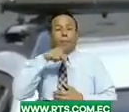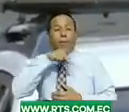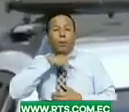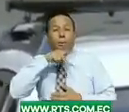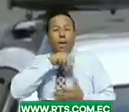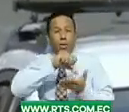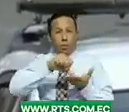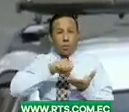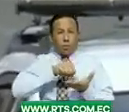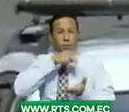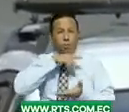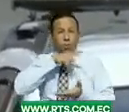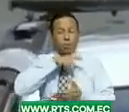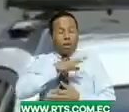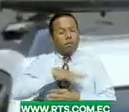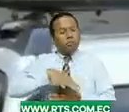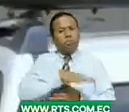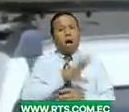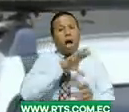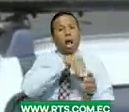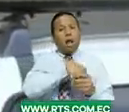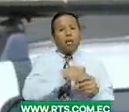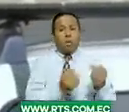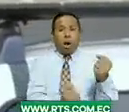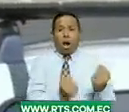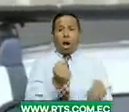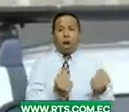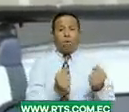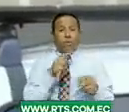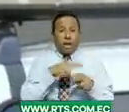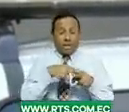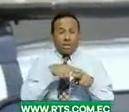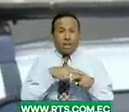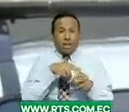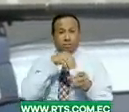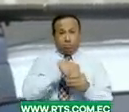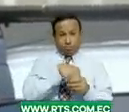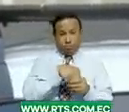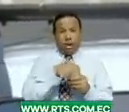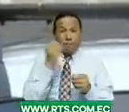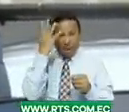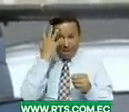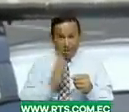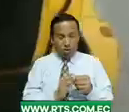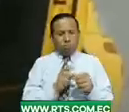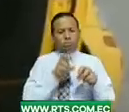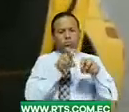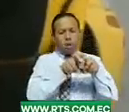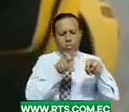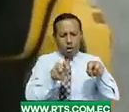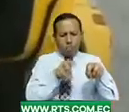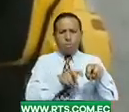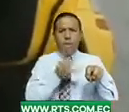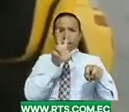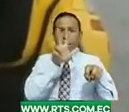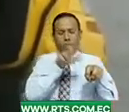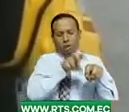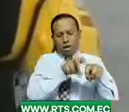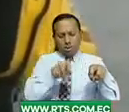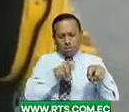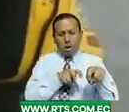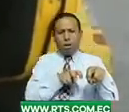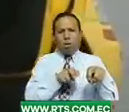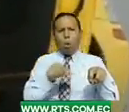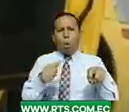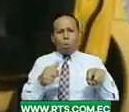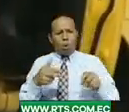3 personas heridas, producto del paso de proyectiles de arma de fuego. Uno era el conductor, quien